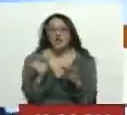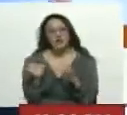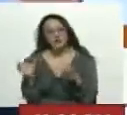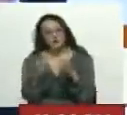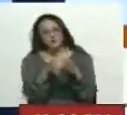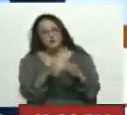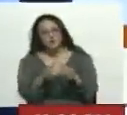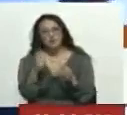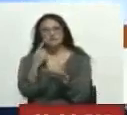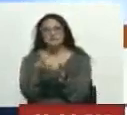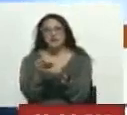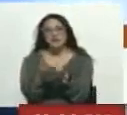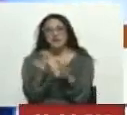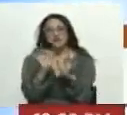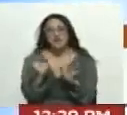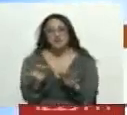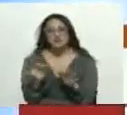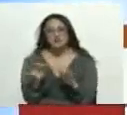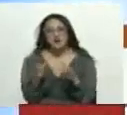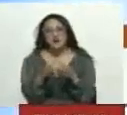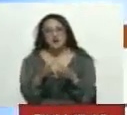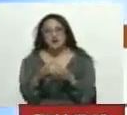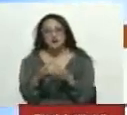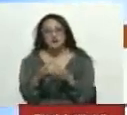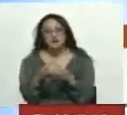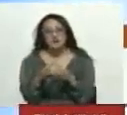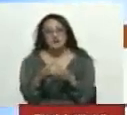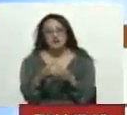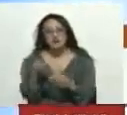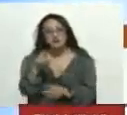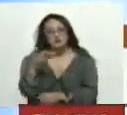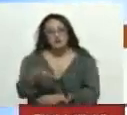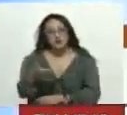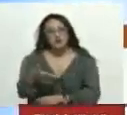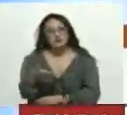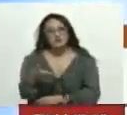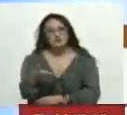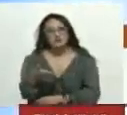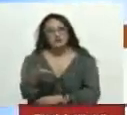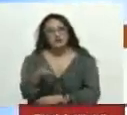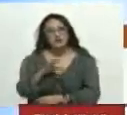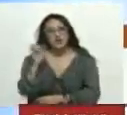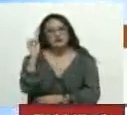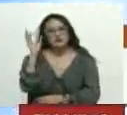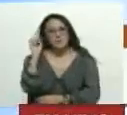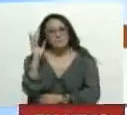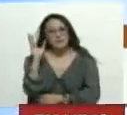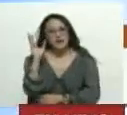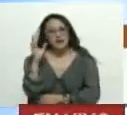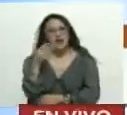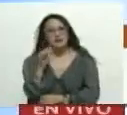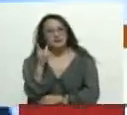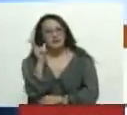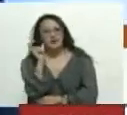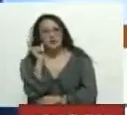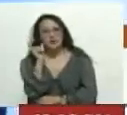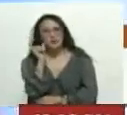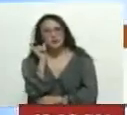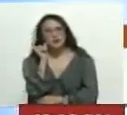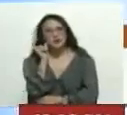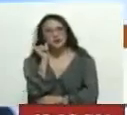colectivas se plantean de formas colectivas y allí la importancia de lo que decía el compañero Arriaza de la asamblea O sea hay que escucharnos